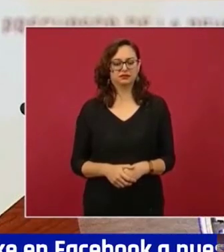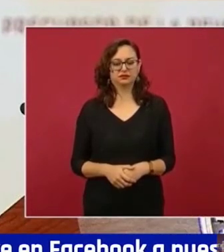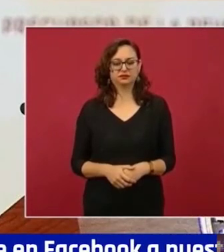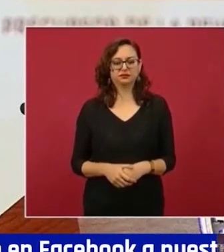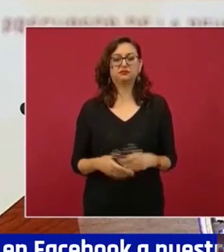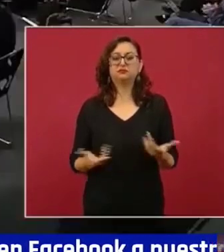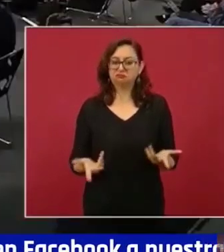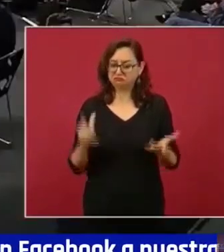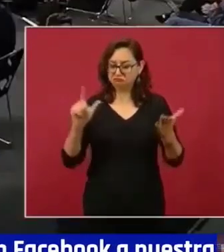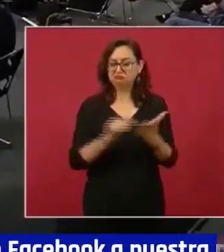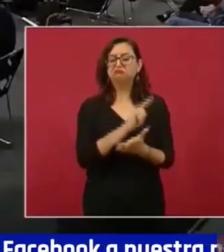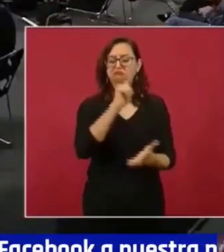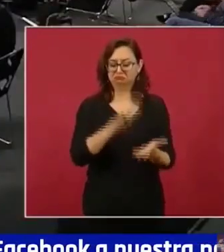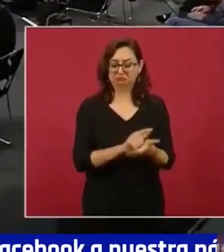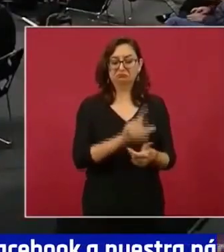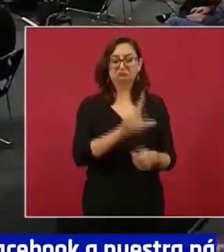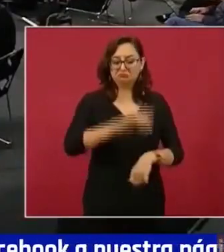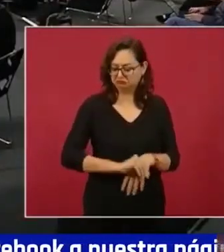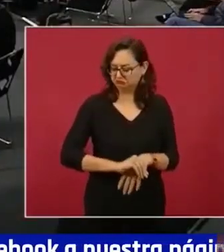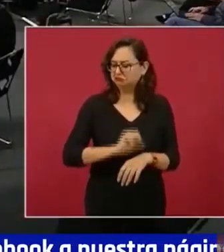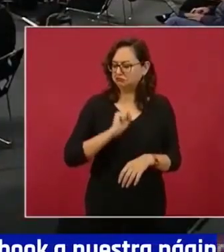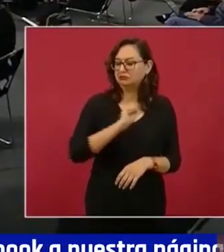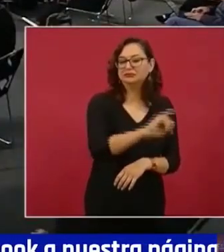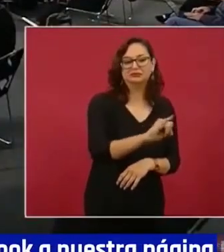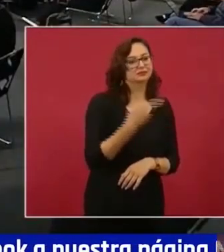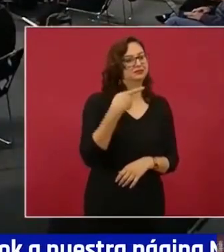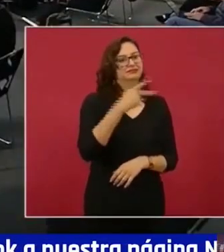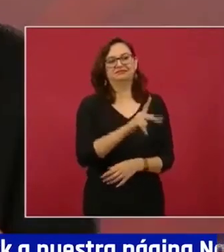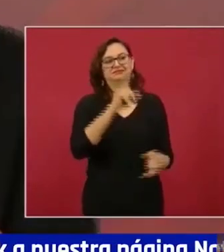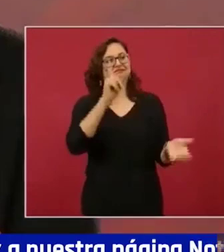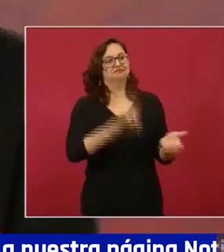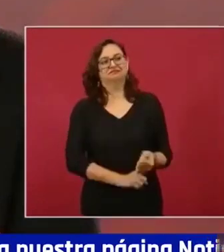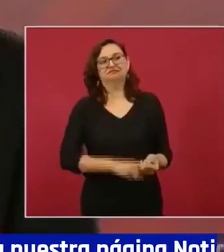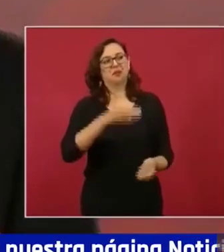Puede ser legal incluso, pero es inmoral